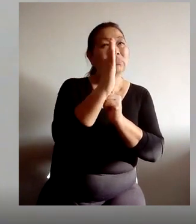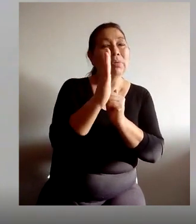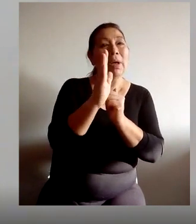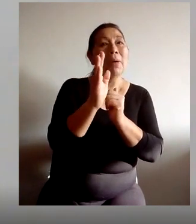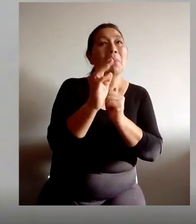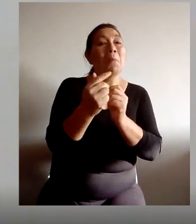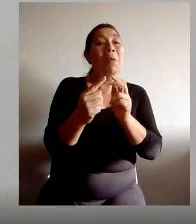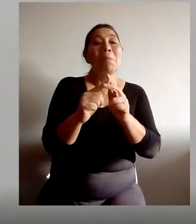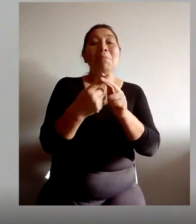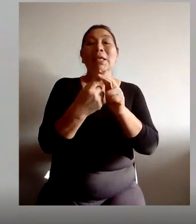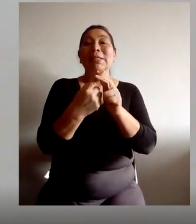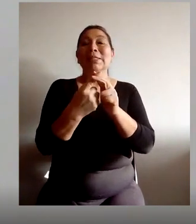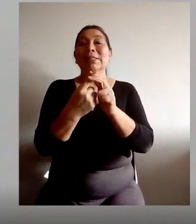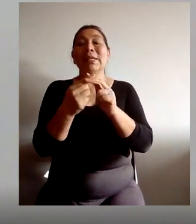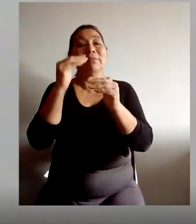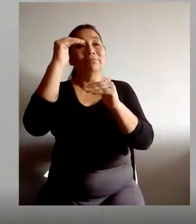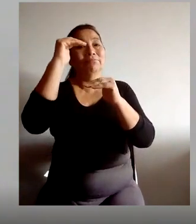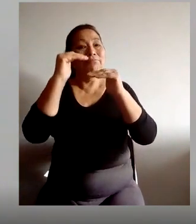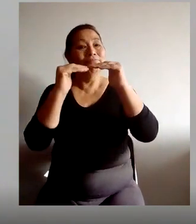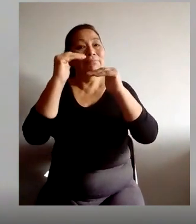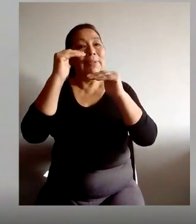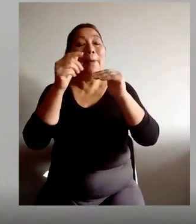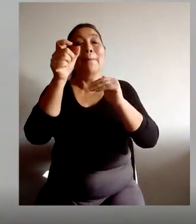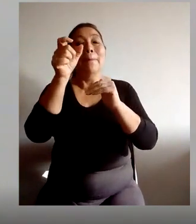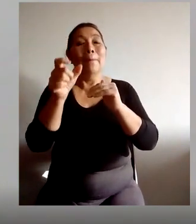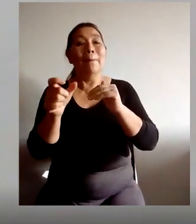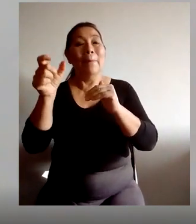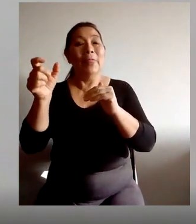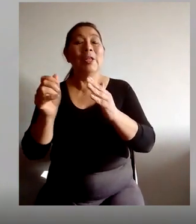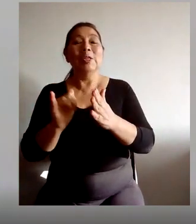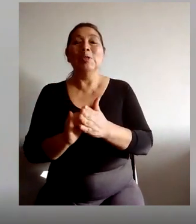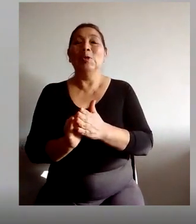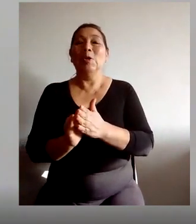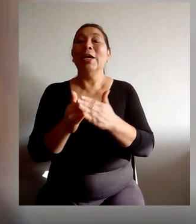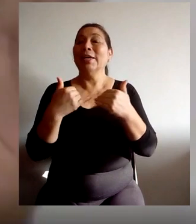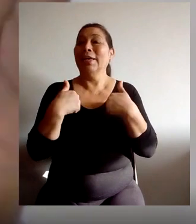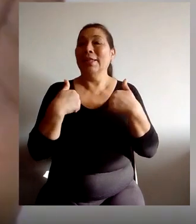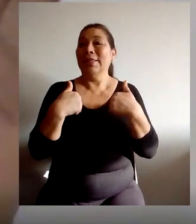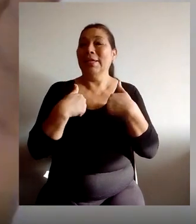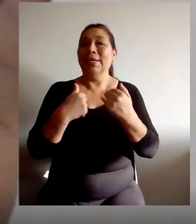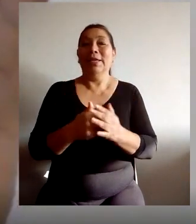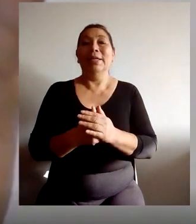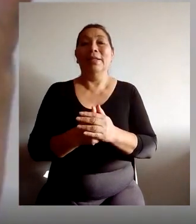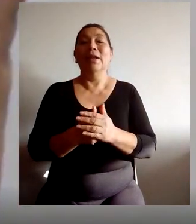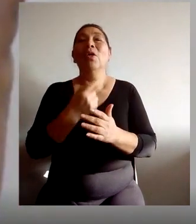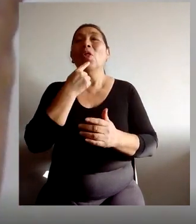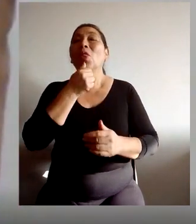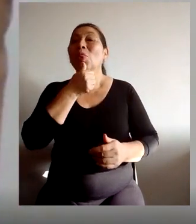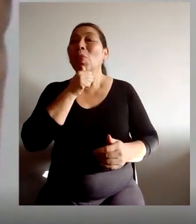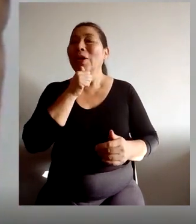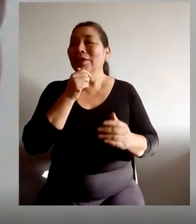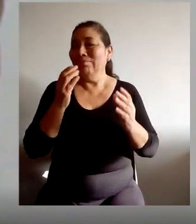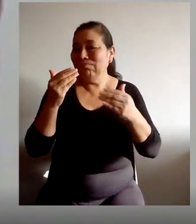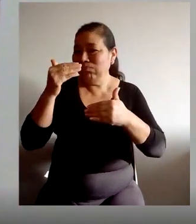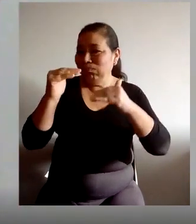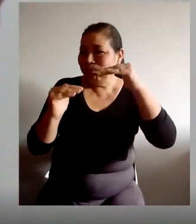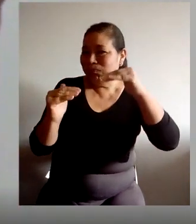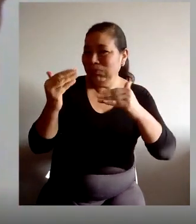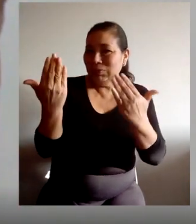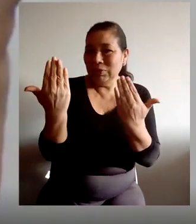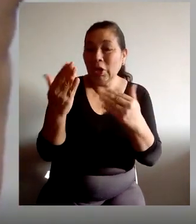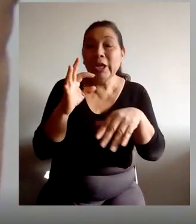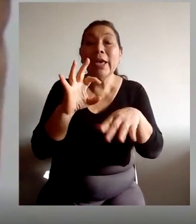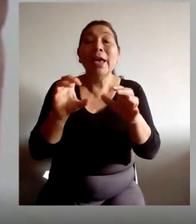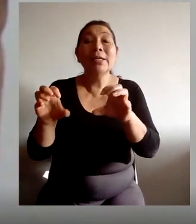tienen la dolencia. Entonces, lo que hace el médico es compara la placa y con una placa de una persona que tiene un